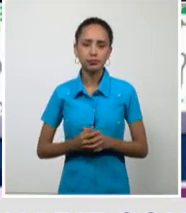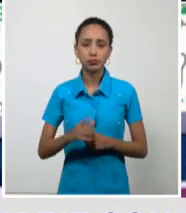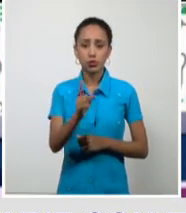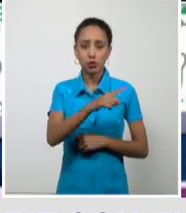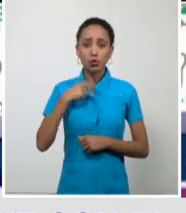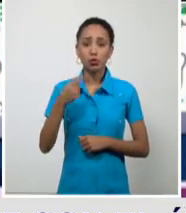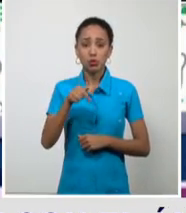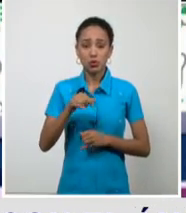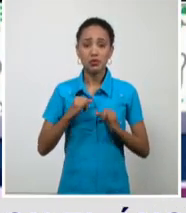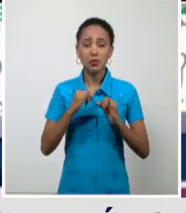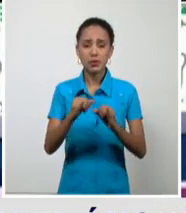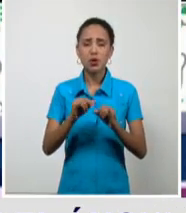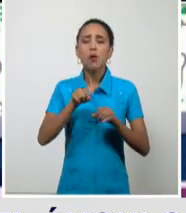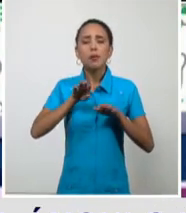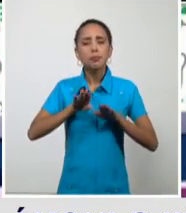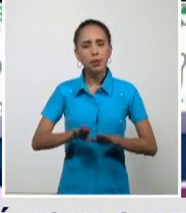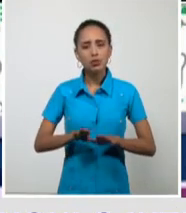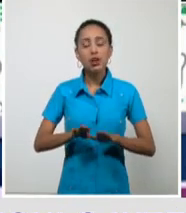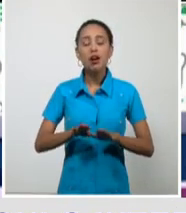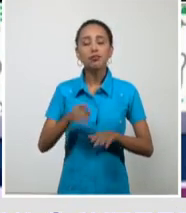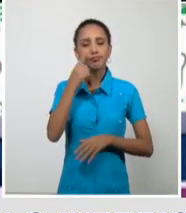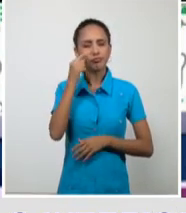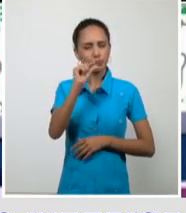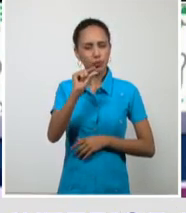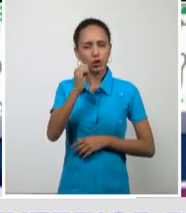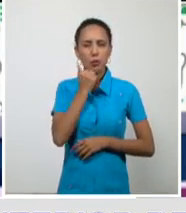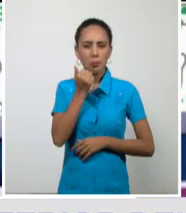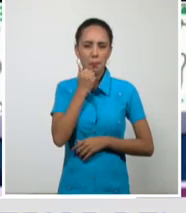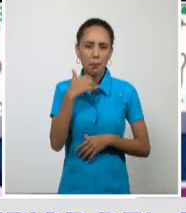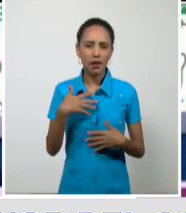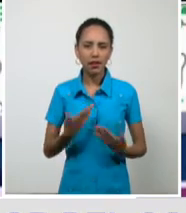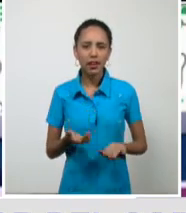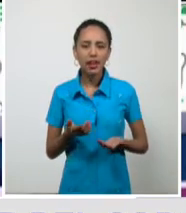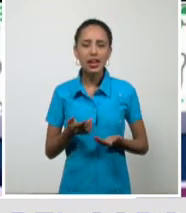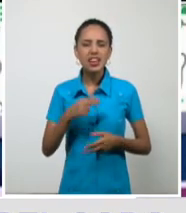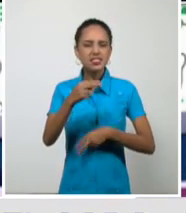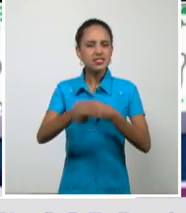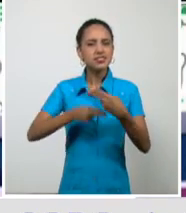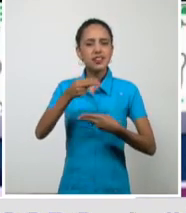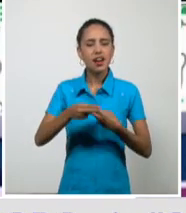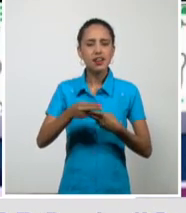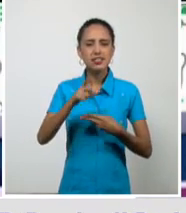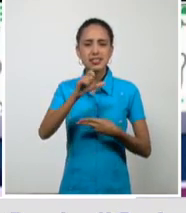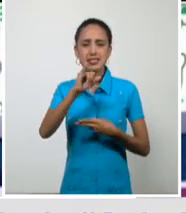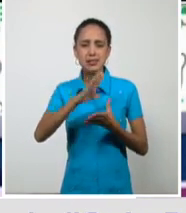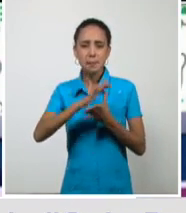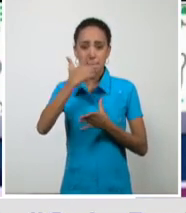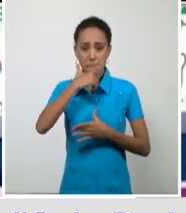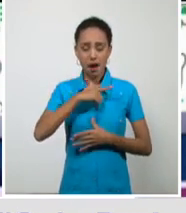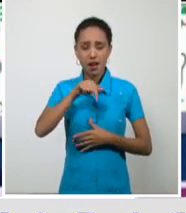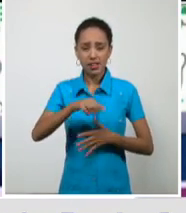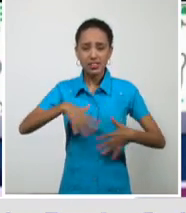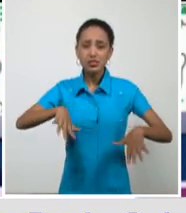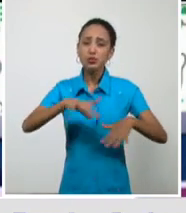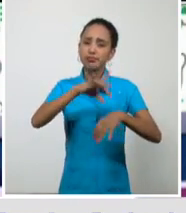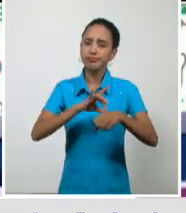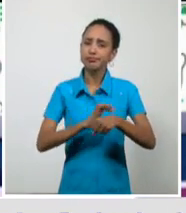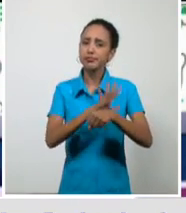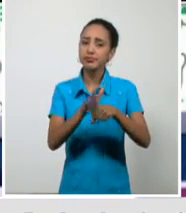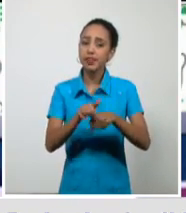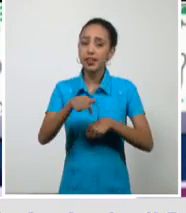vamos a una pausa para conocer un poquito más acerca de qué está realizando el SIGMA en este escenario de la COVID-19 en el país,